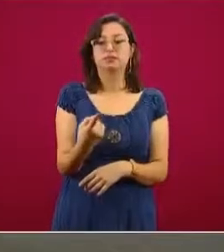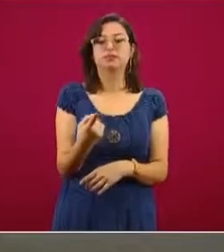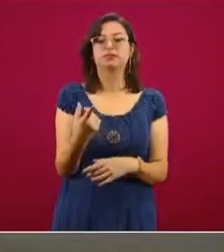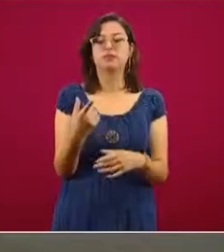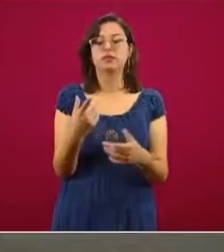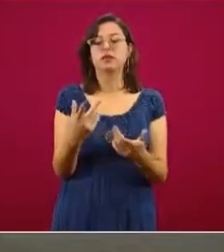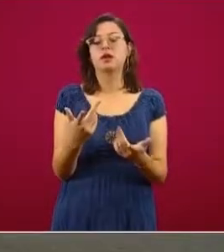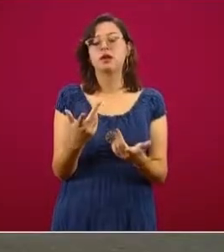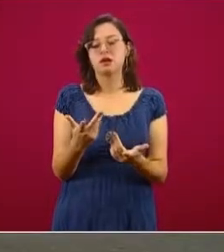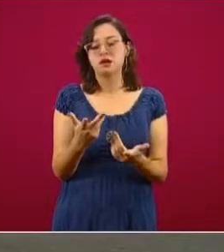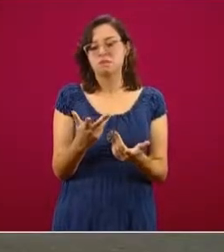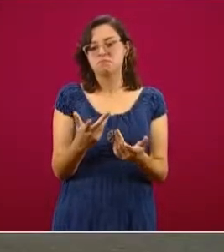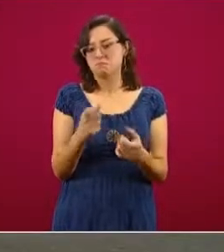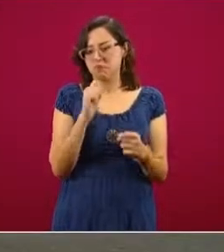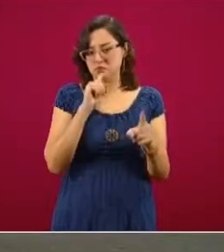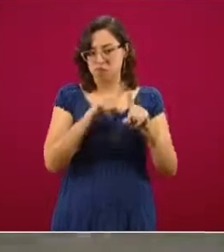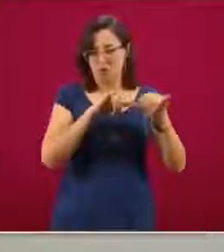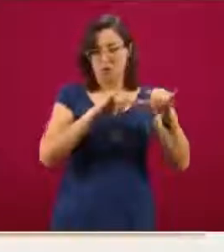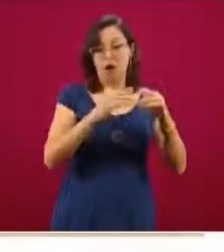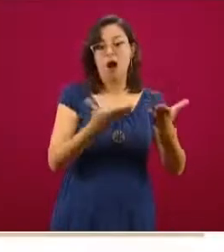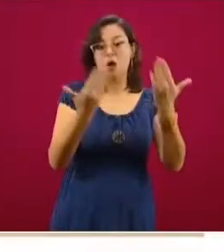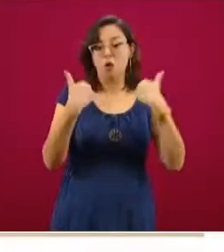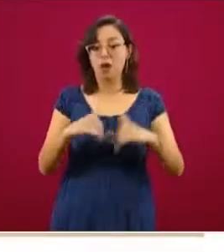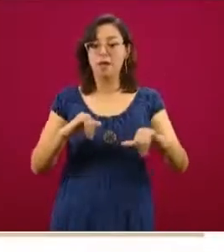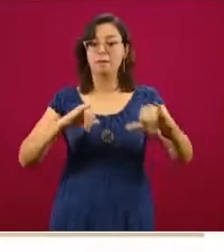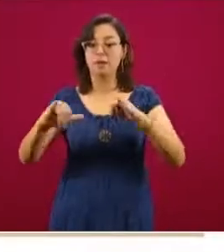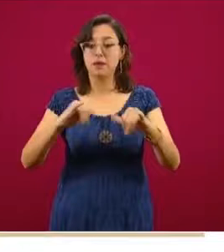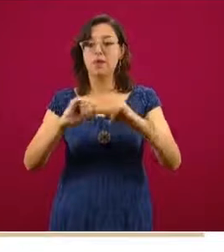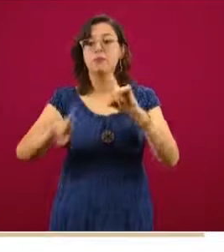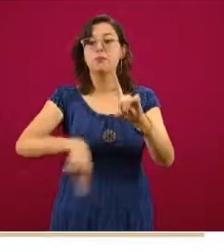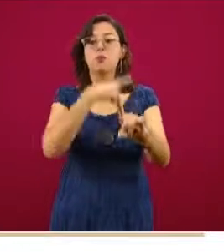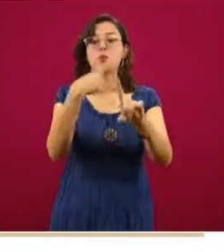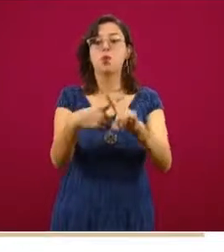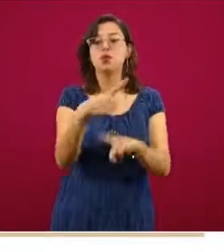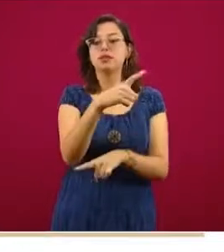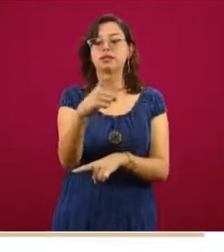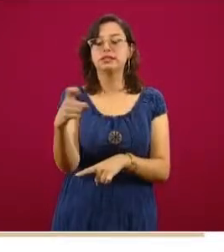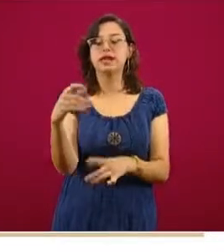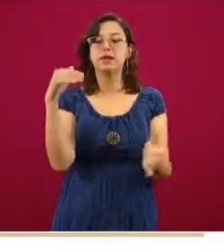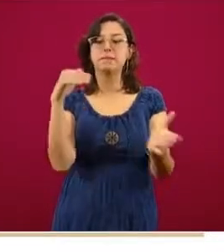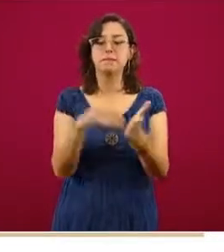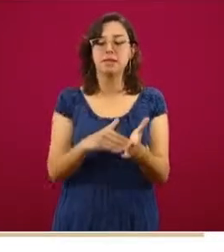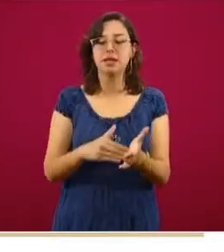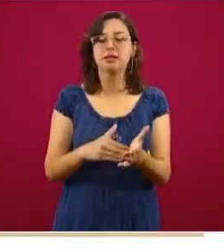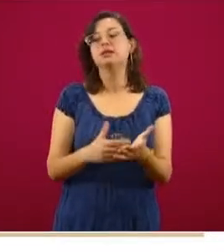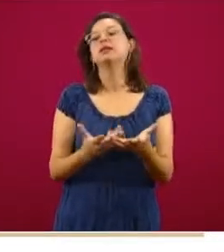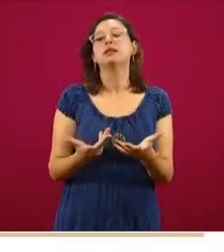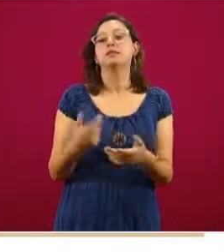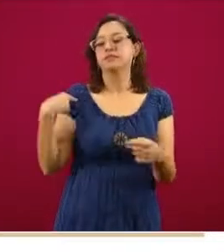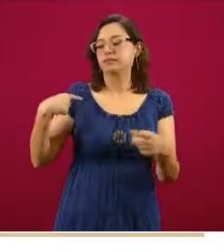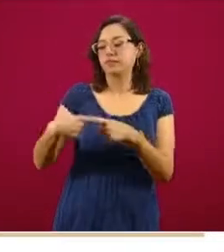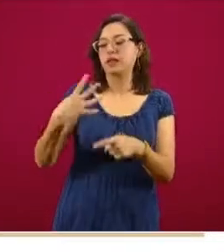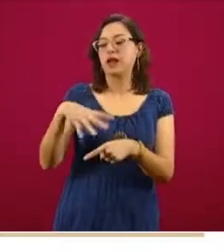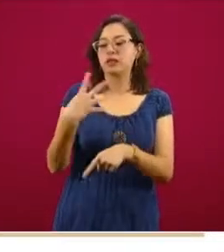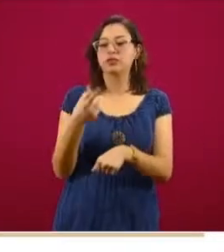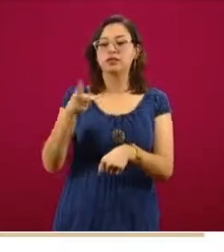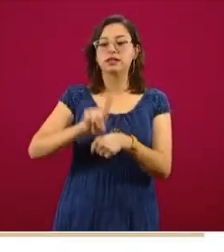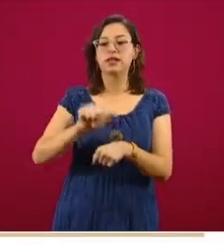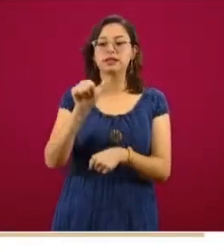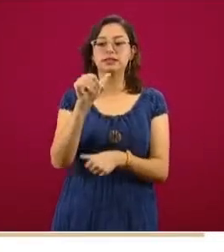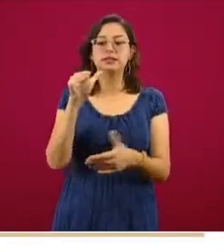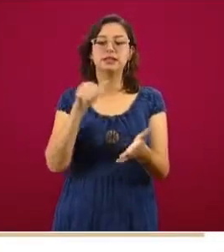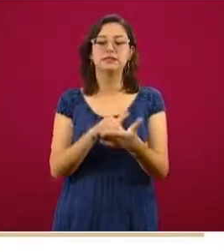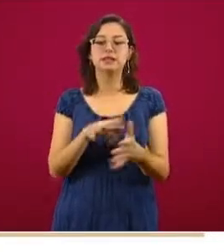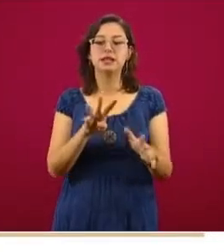por tasa de incidencia acumulada por cada 100.000 habitantes de esos 6.390 casos, para en los colores